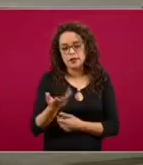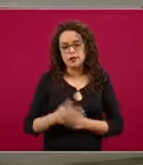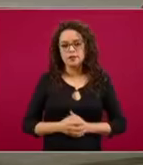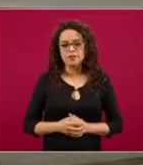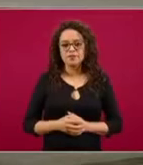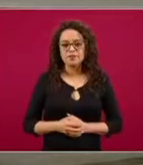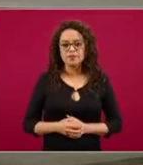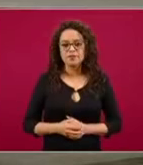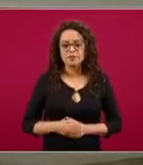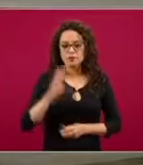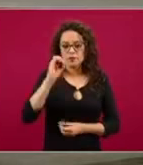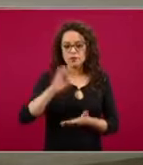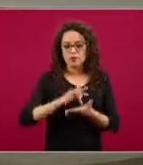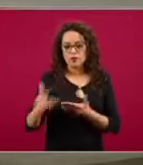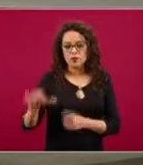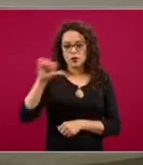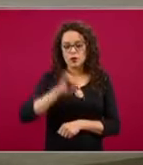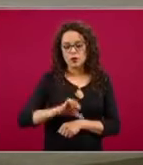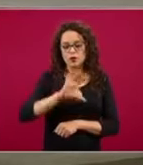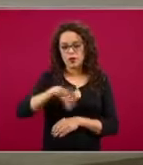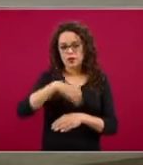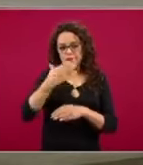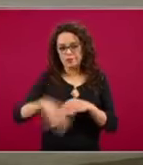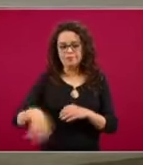gracias. Estaremos terminando por el día de hoy nuestra